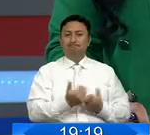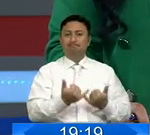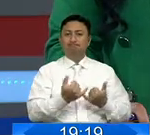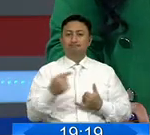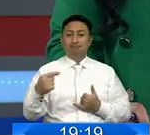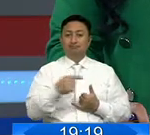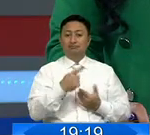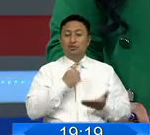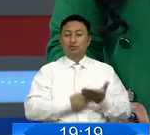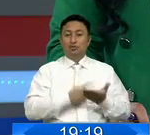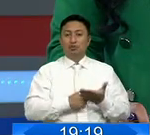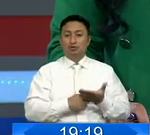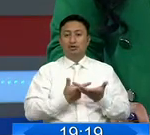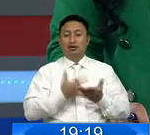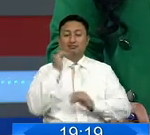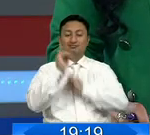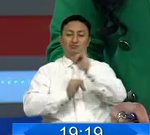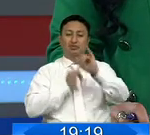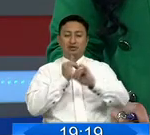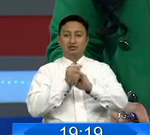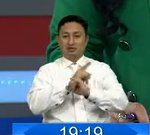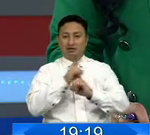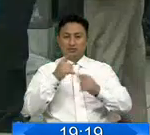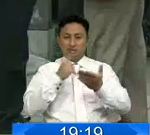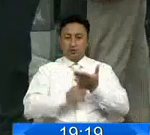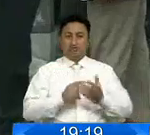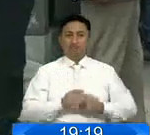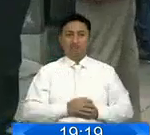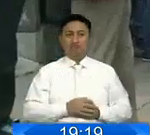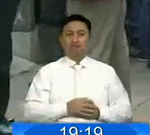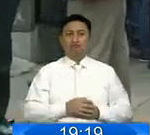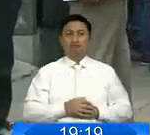siendo analizado por organismos internacionales.